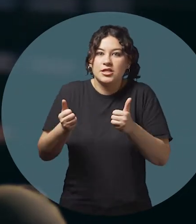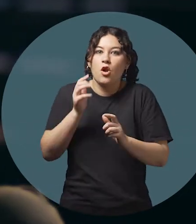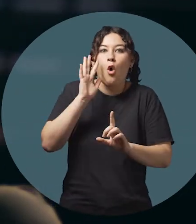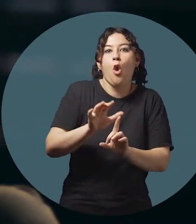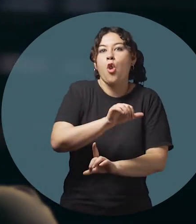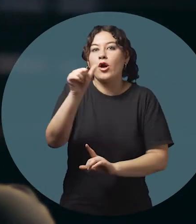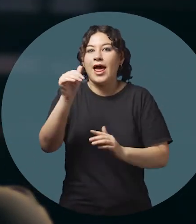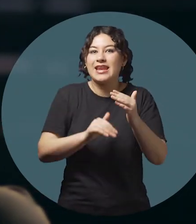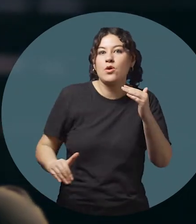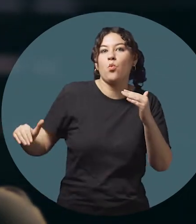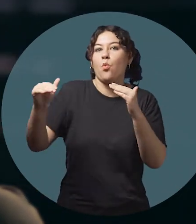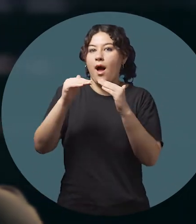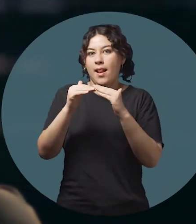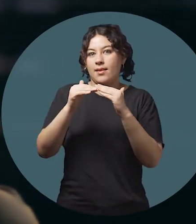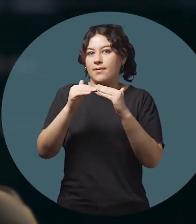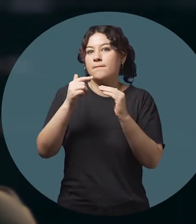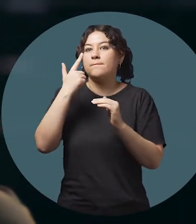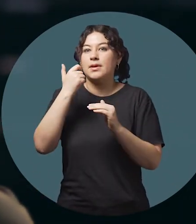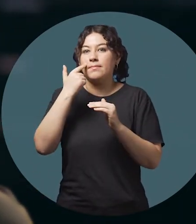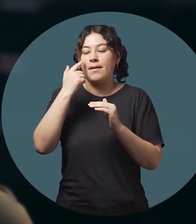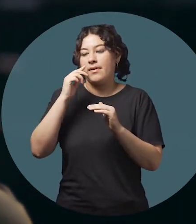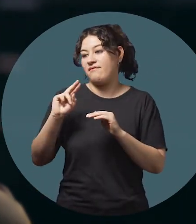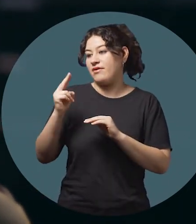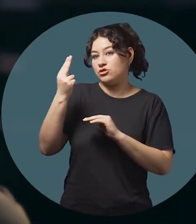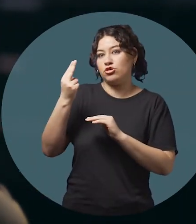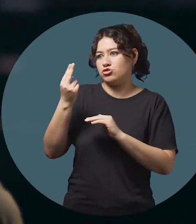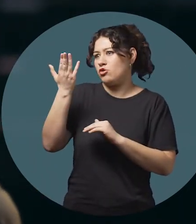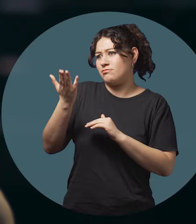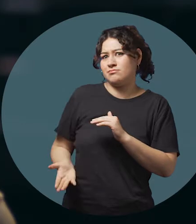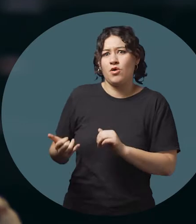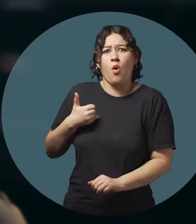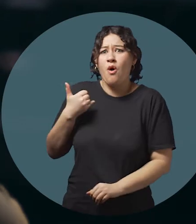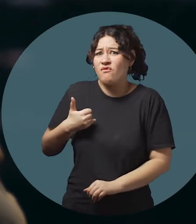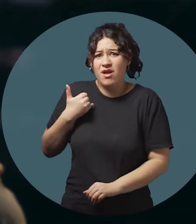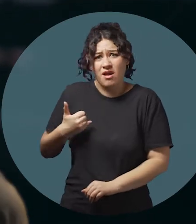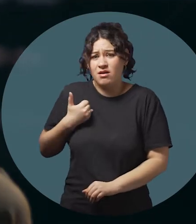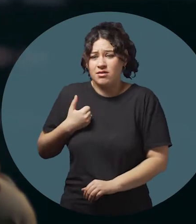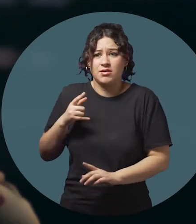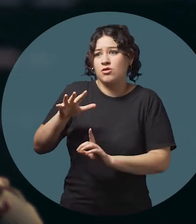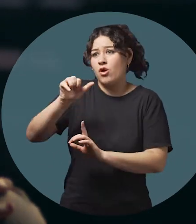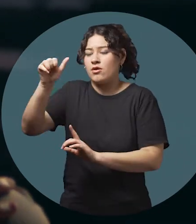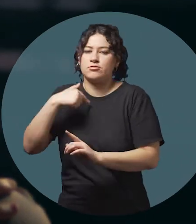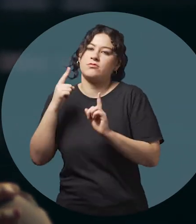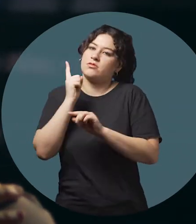de lograr lo que de alguna manera mi padre, que fallece siendo muy joven,